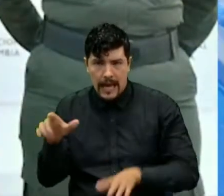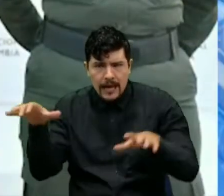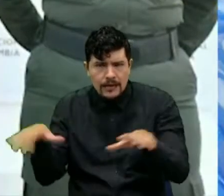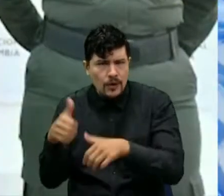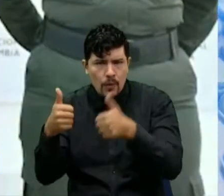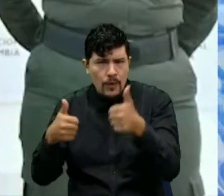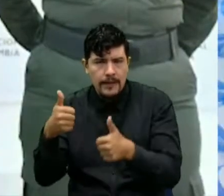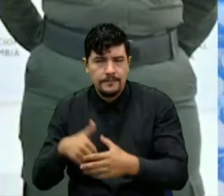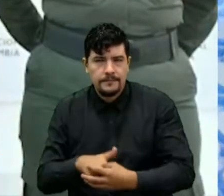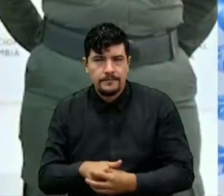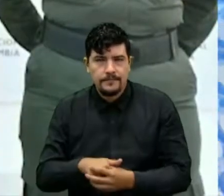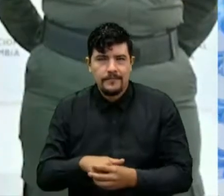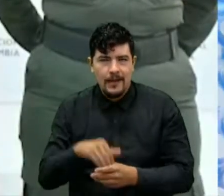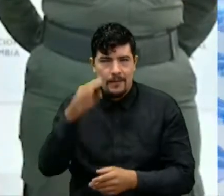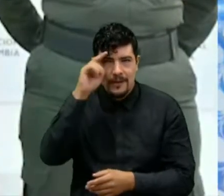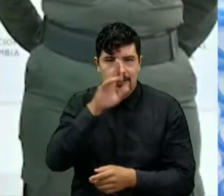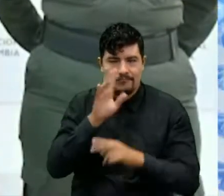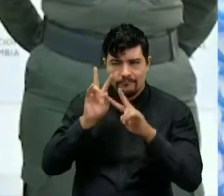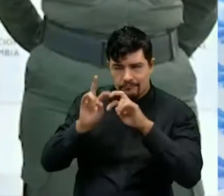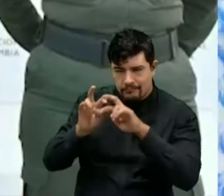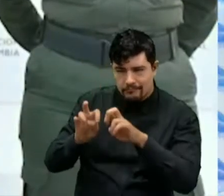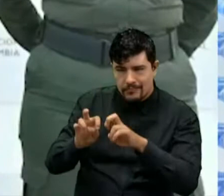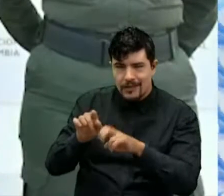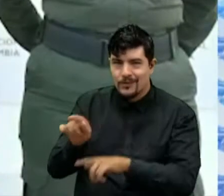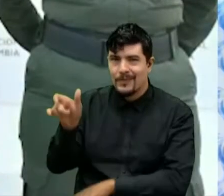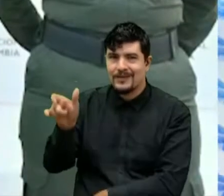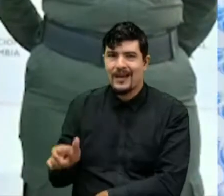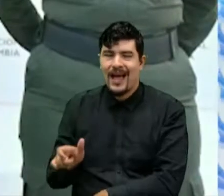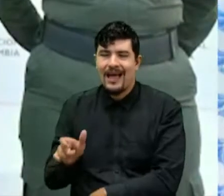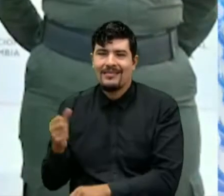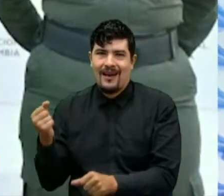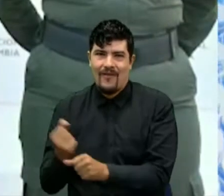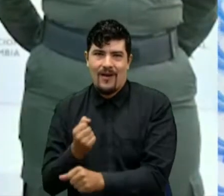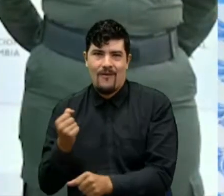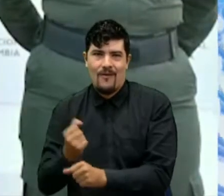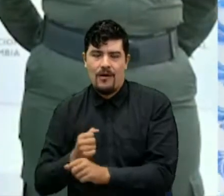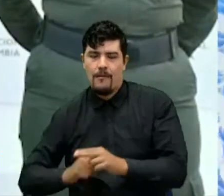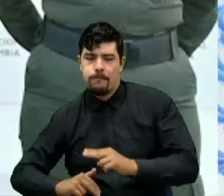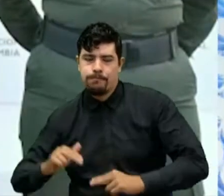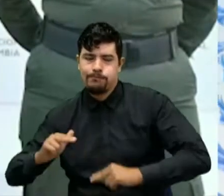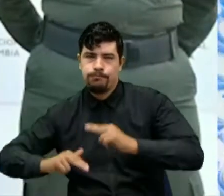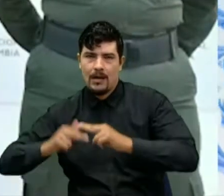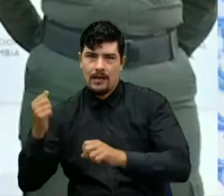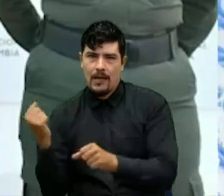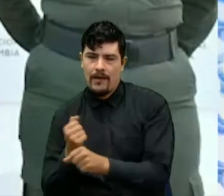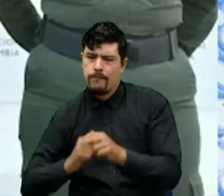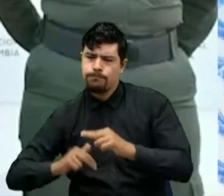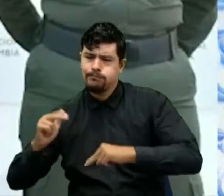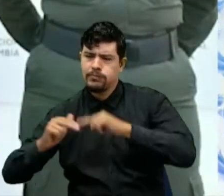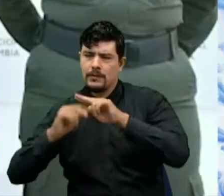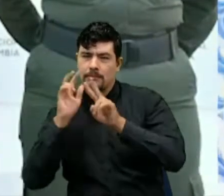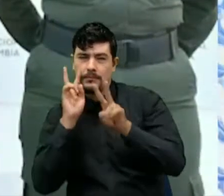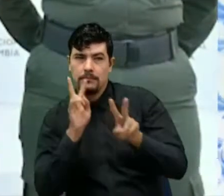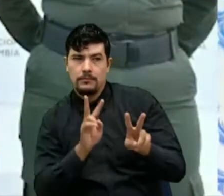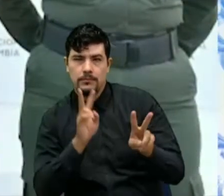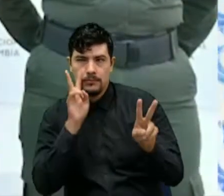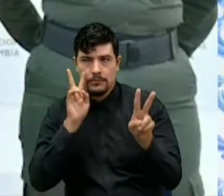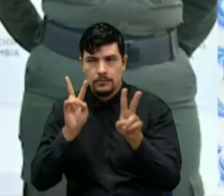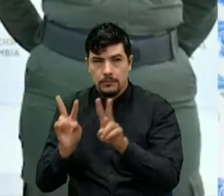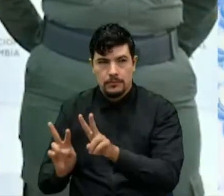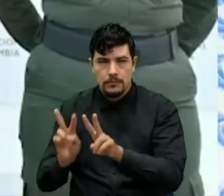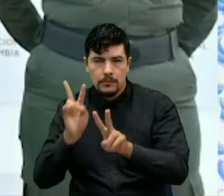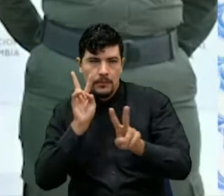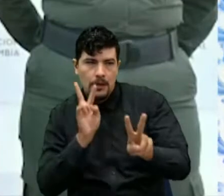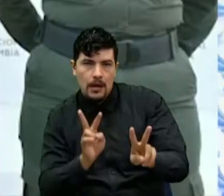logramos establecer que utilizaba su trabajo de albañil, de constructor, para observar a sus víctimas, para saber